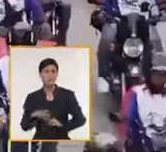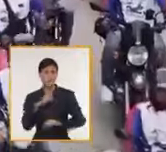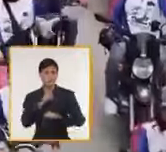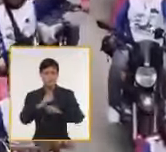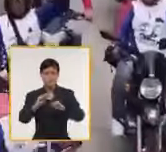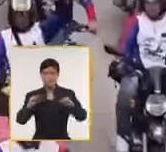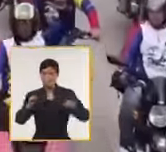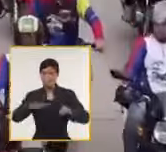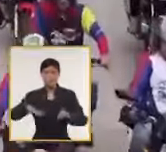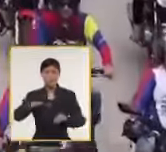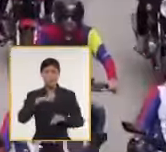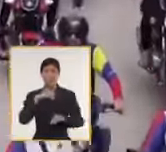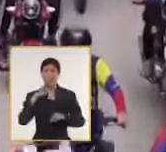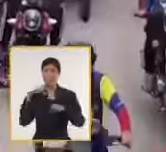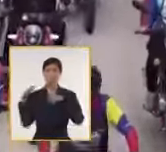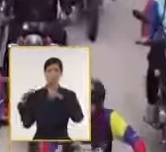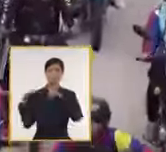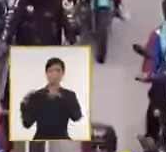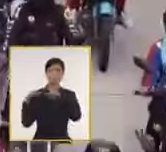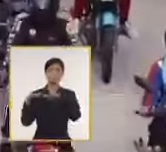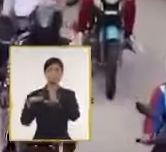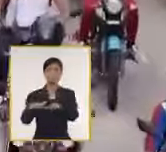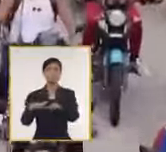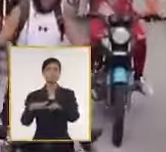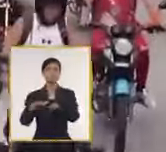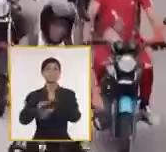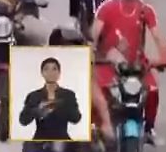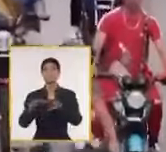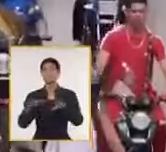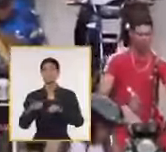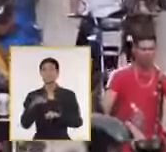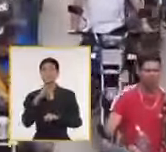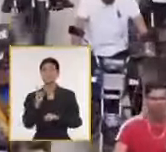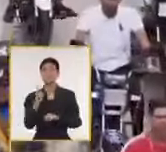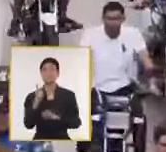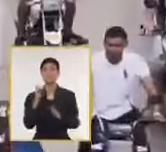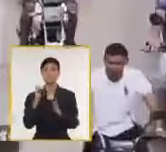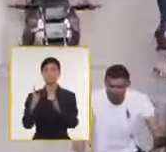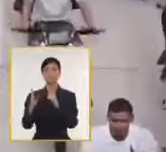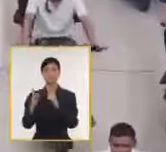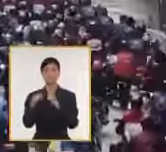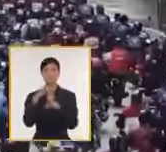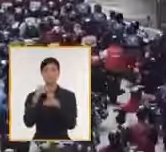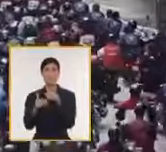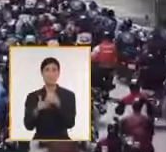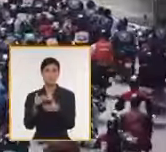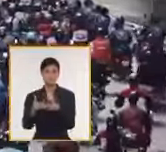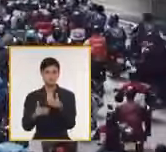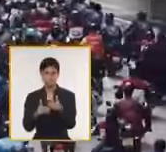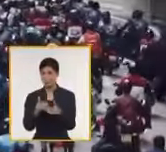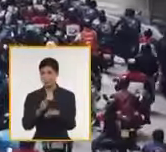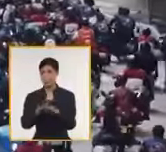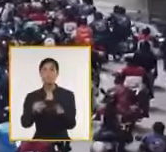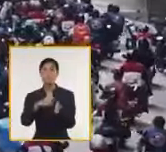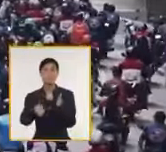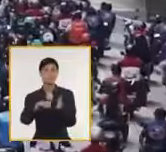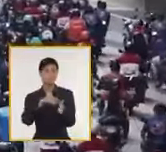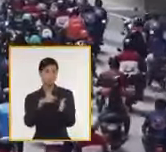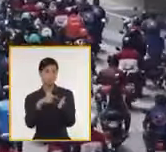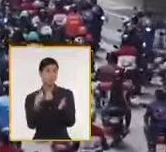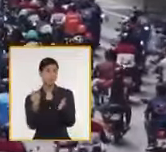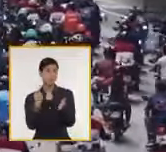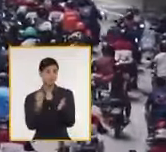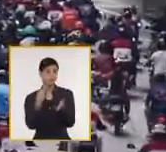pueblos. La jornada coincidió con el cierre de la segunda fase del proceso de alistamiento de milicianos, parte del Plan Nacional de